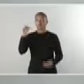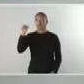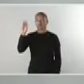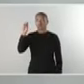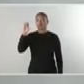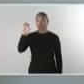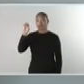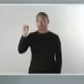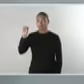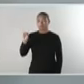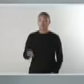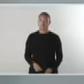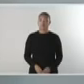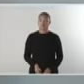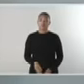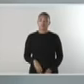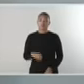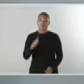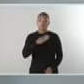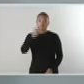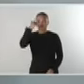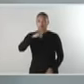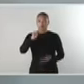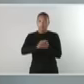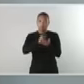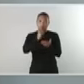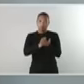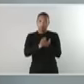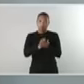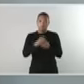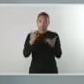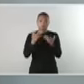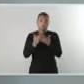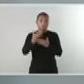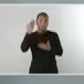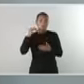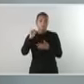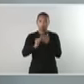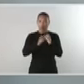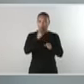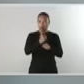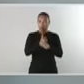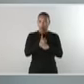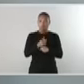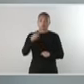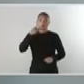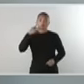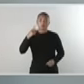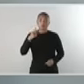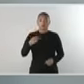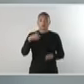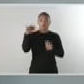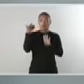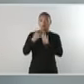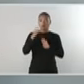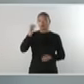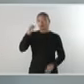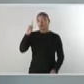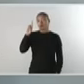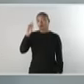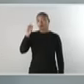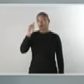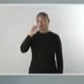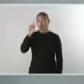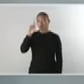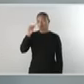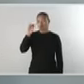minutos y medio Buenas noches tamaulipecos hace algunos años la palabra corrupción estaba asociada a un partido